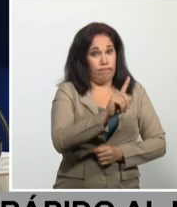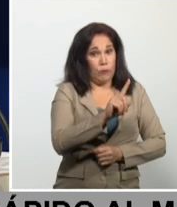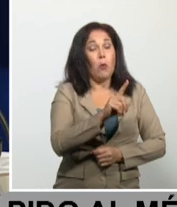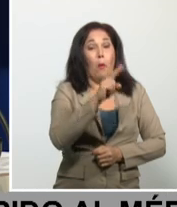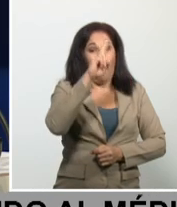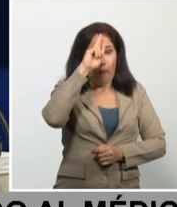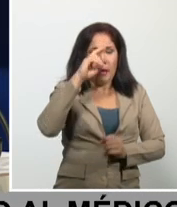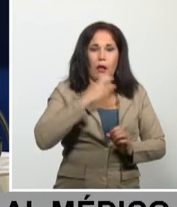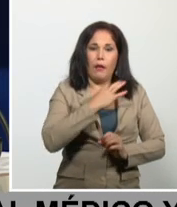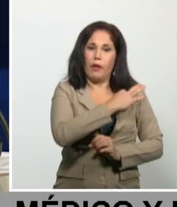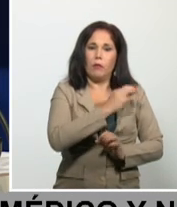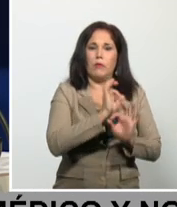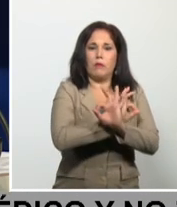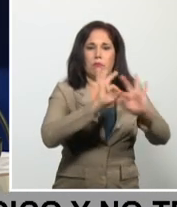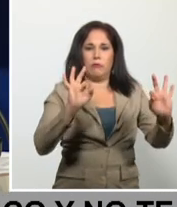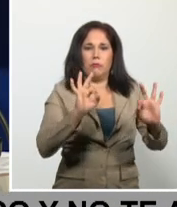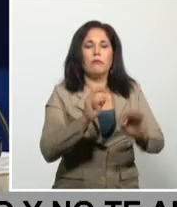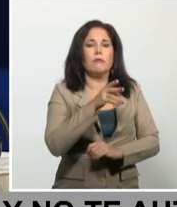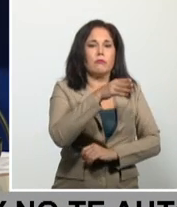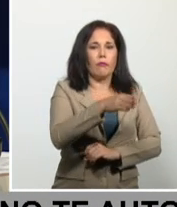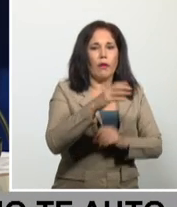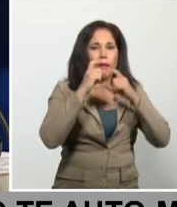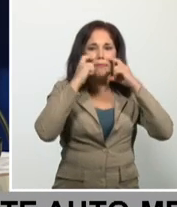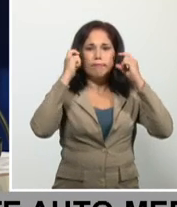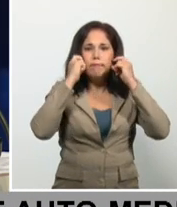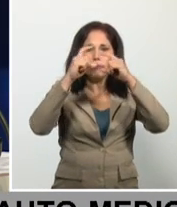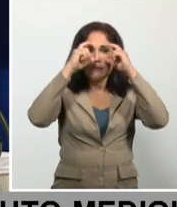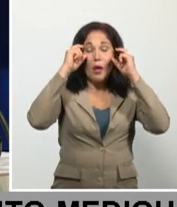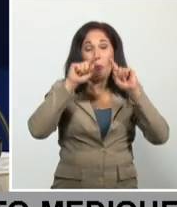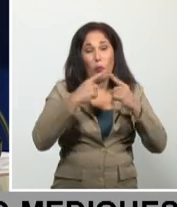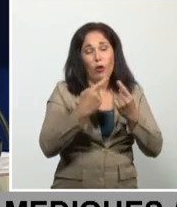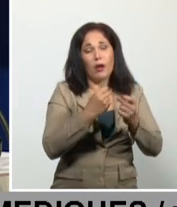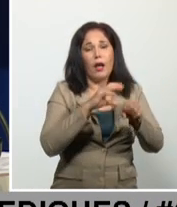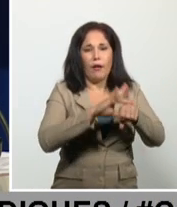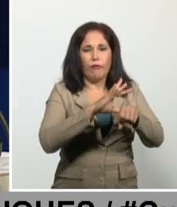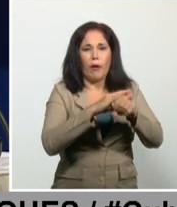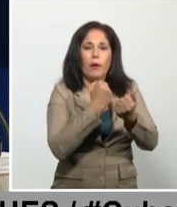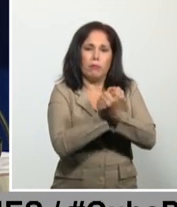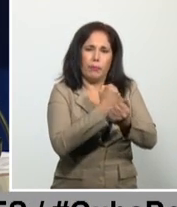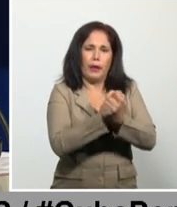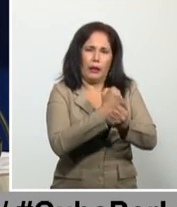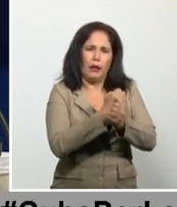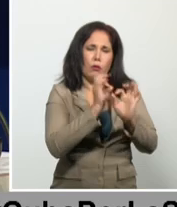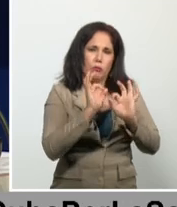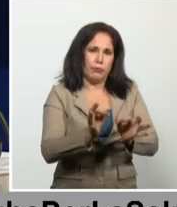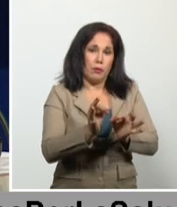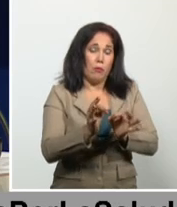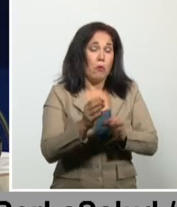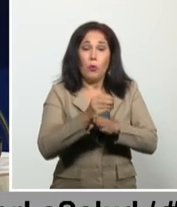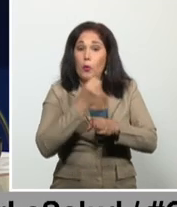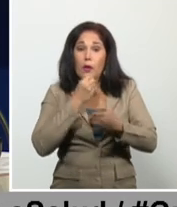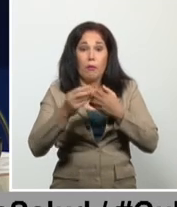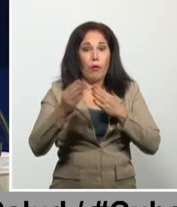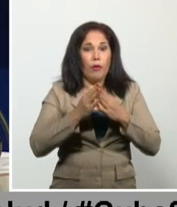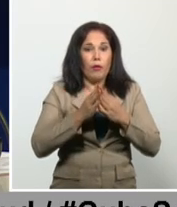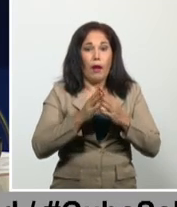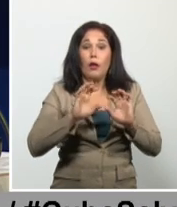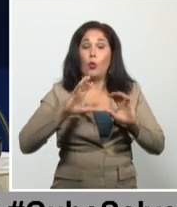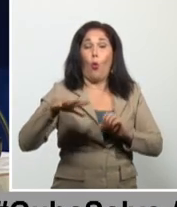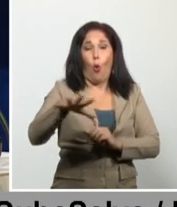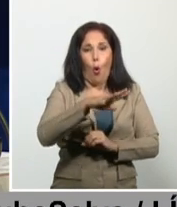todos, porque se dan cuenta que el riesgo del personal de salud en cualquiera de sus posiciones